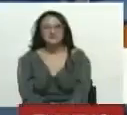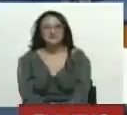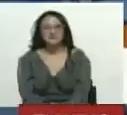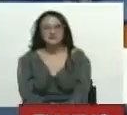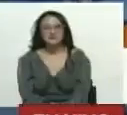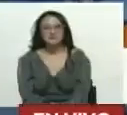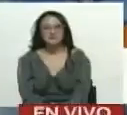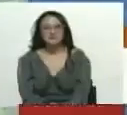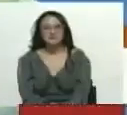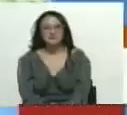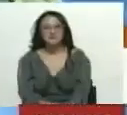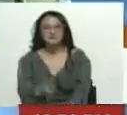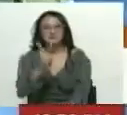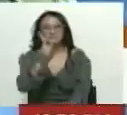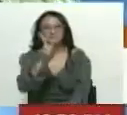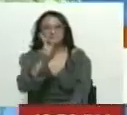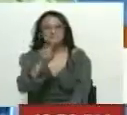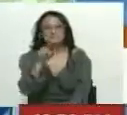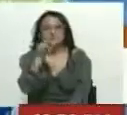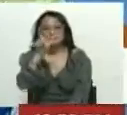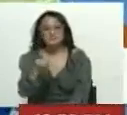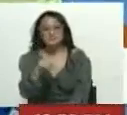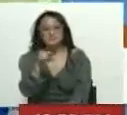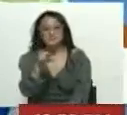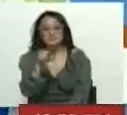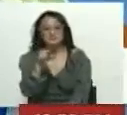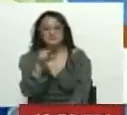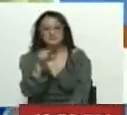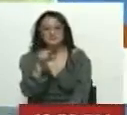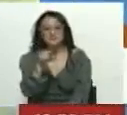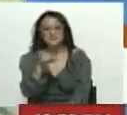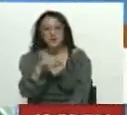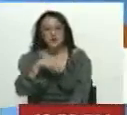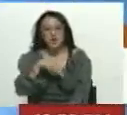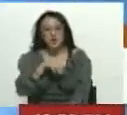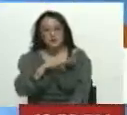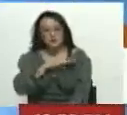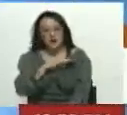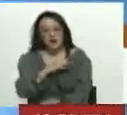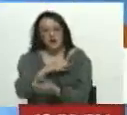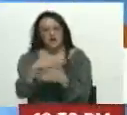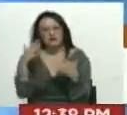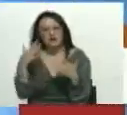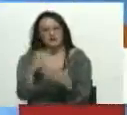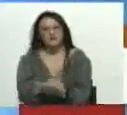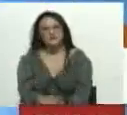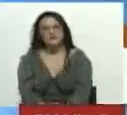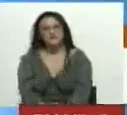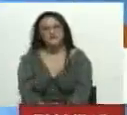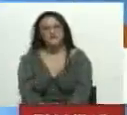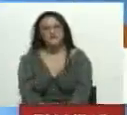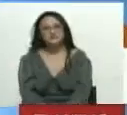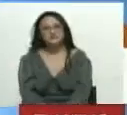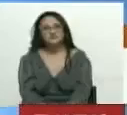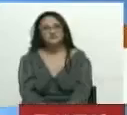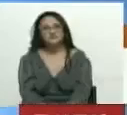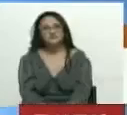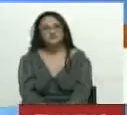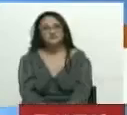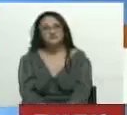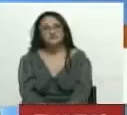los dos son grandes son nuestros grandes y no me